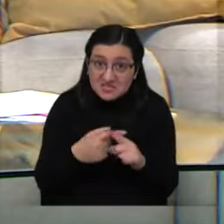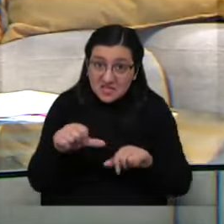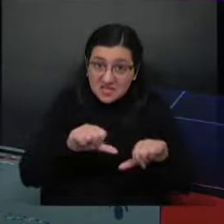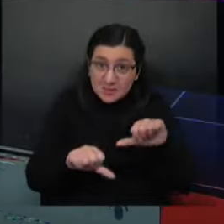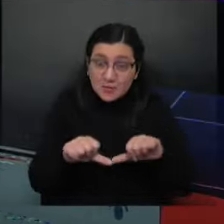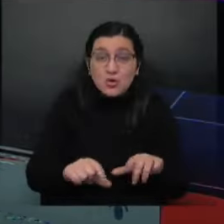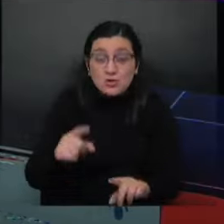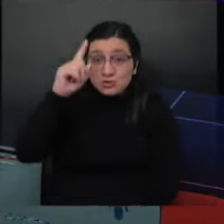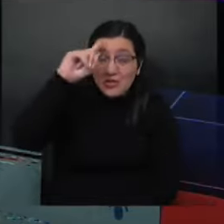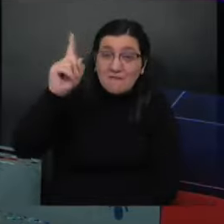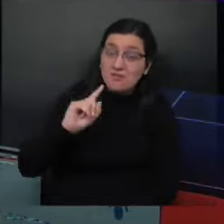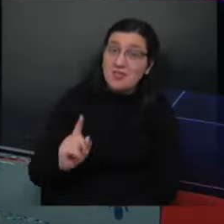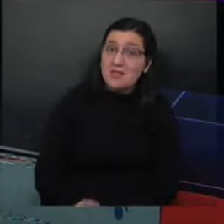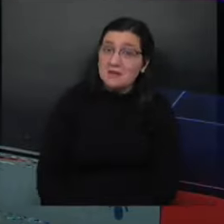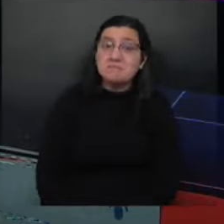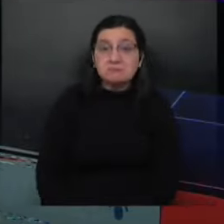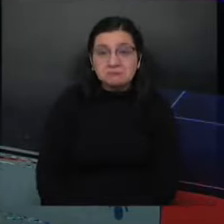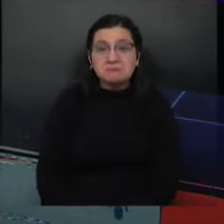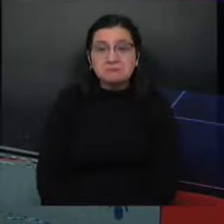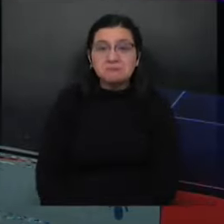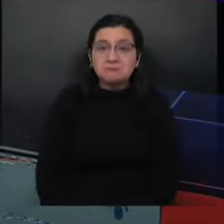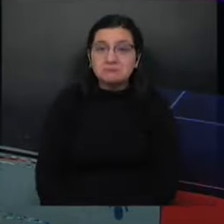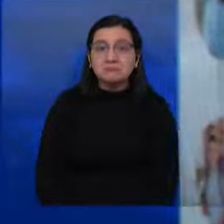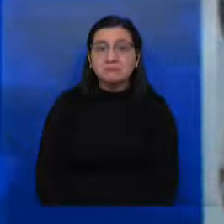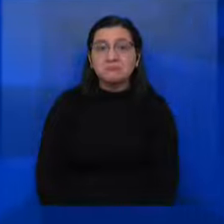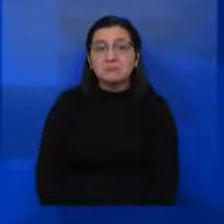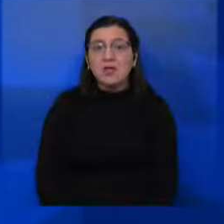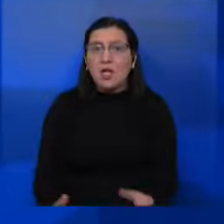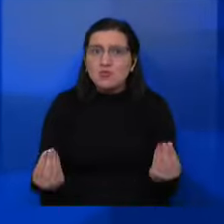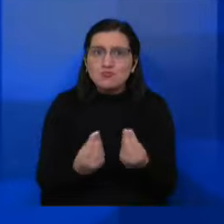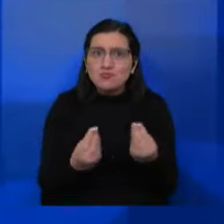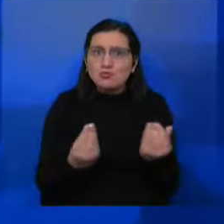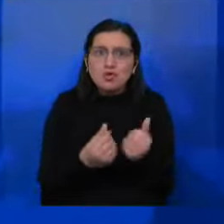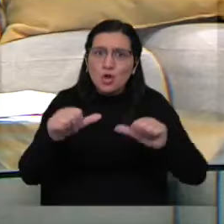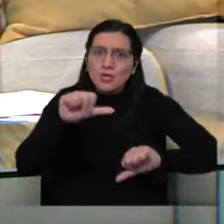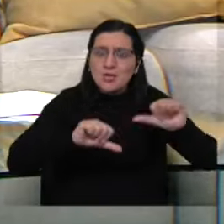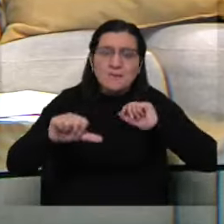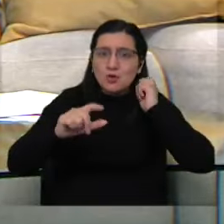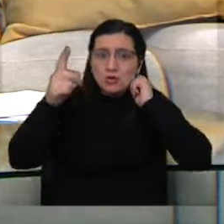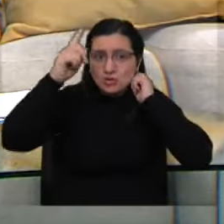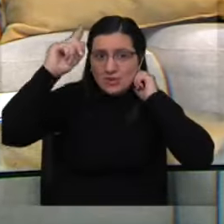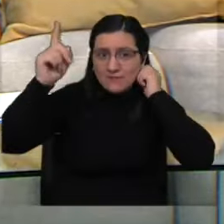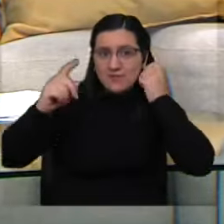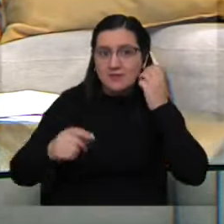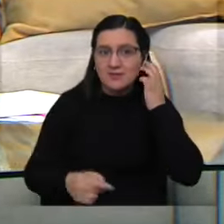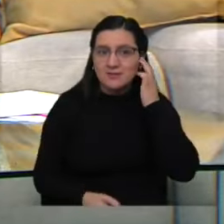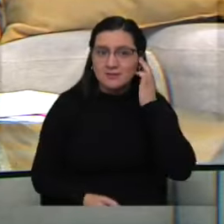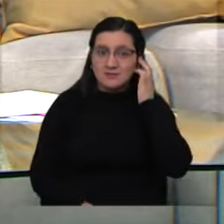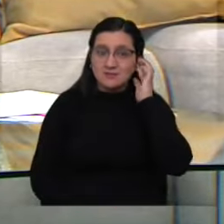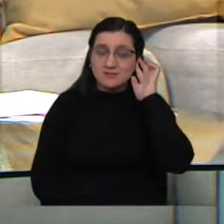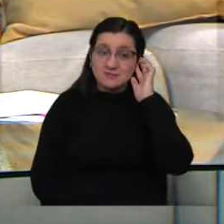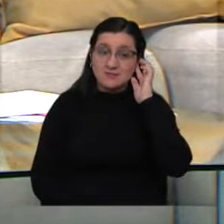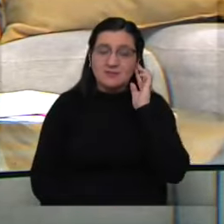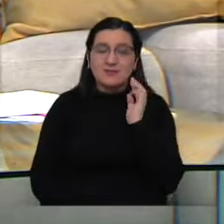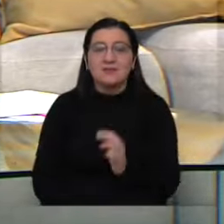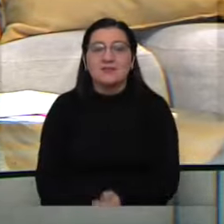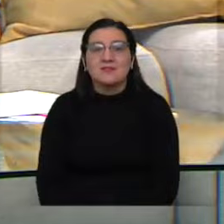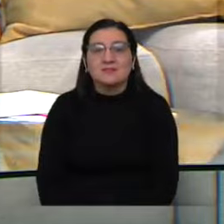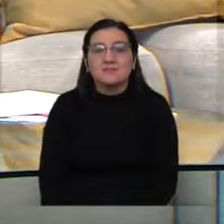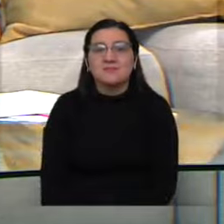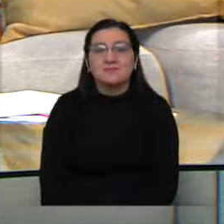malvín Norte Un beso tanto químico no sabíamos ensayo con los botoncitos no podemos dejar esa